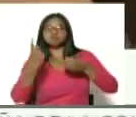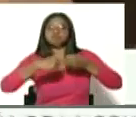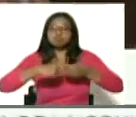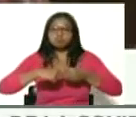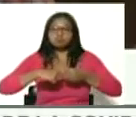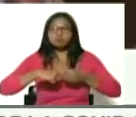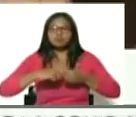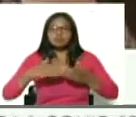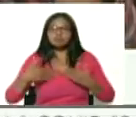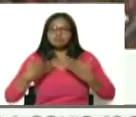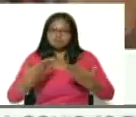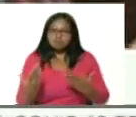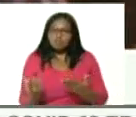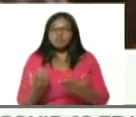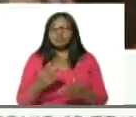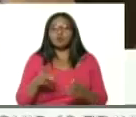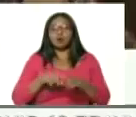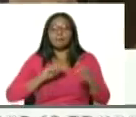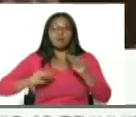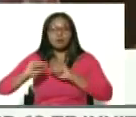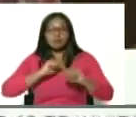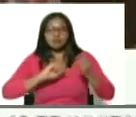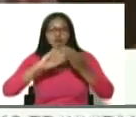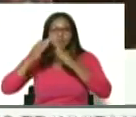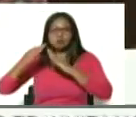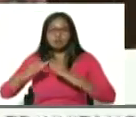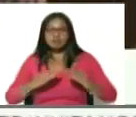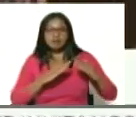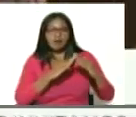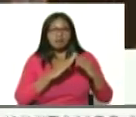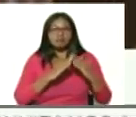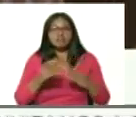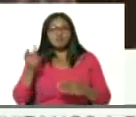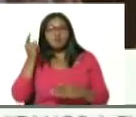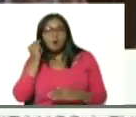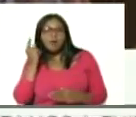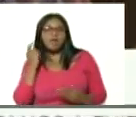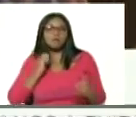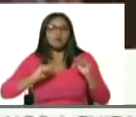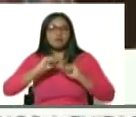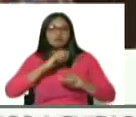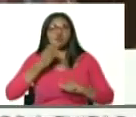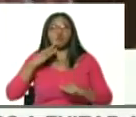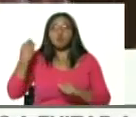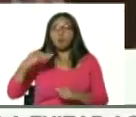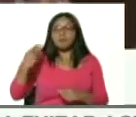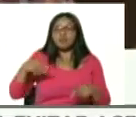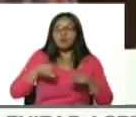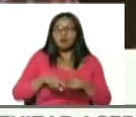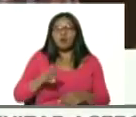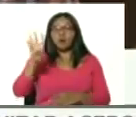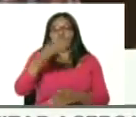que quieren ser parte del movimiento de comunas, del movimiento de mujeres, del movimiento de la juventud,